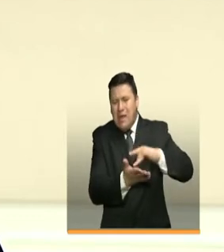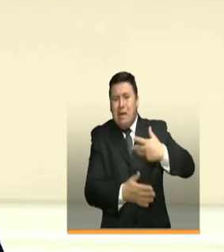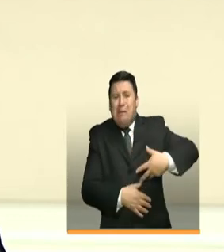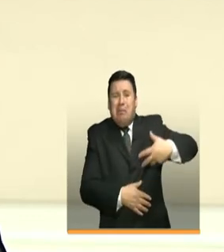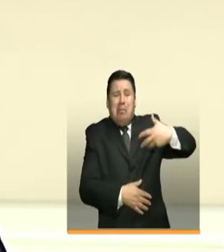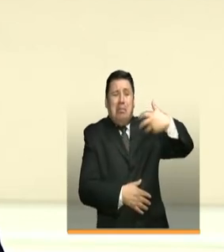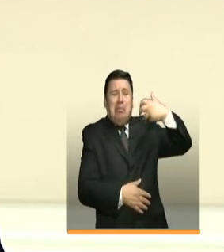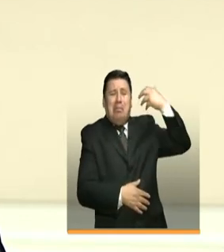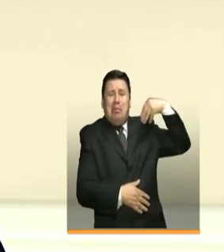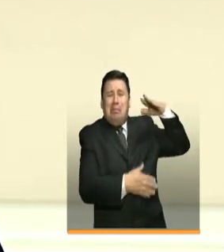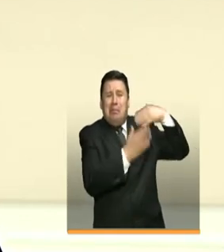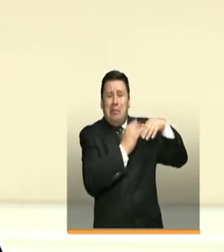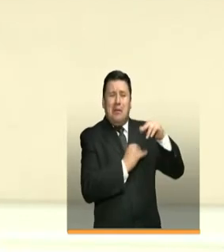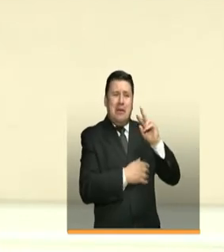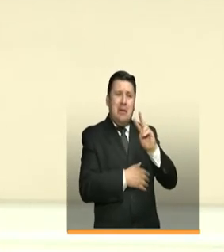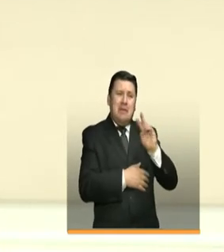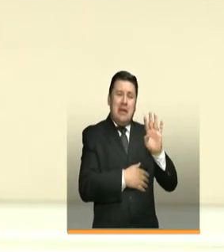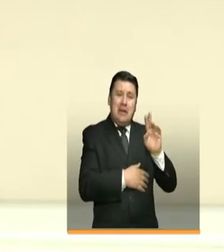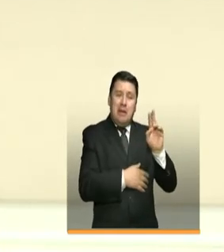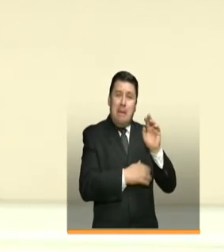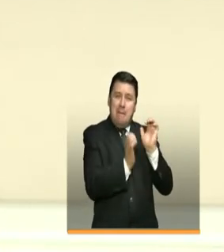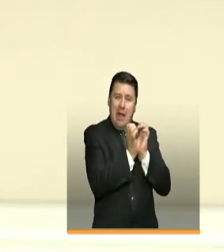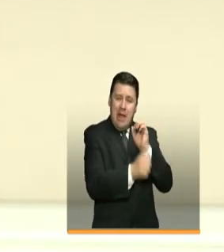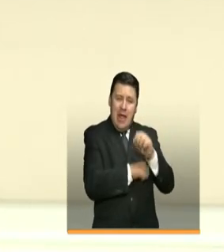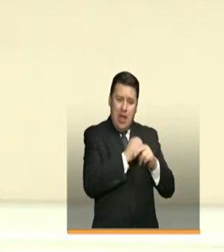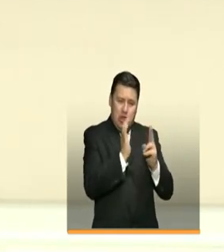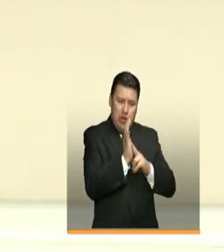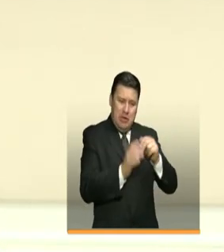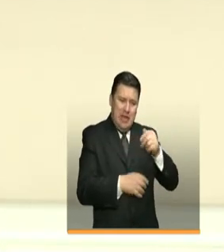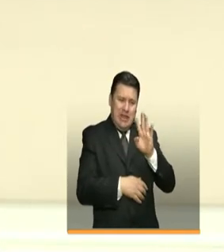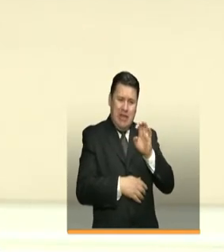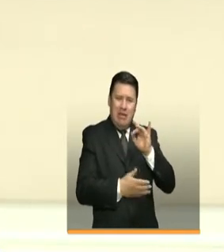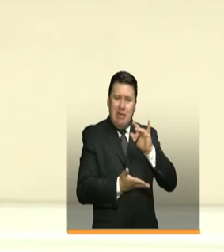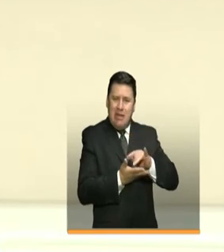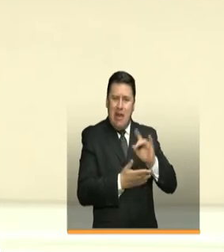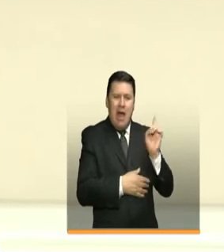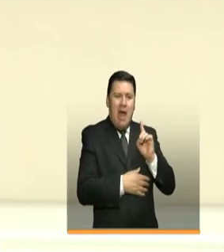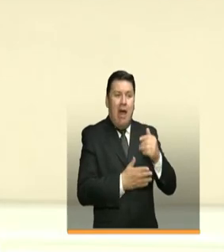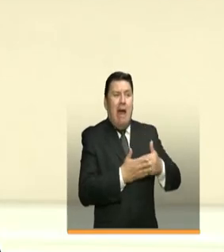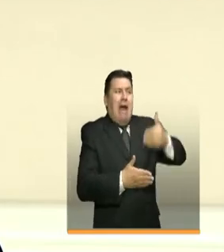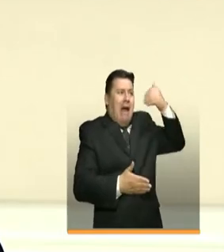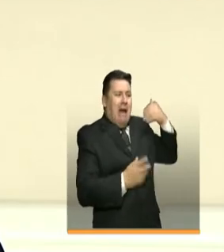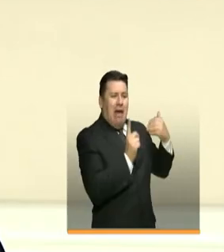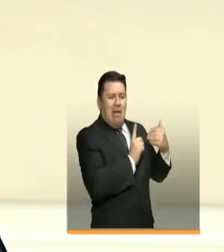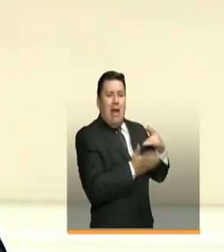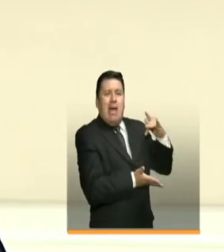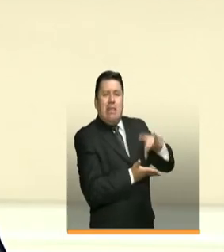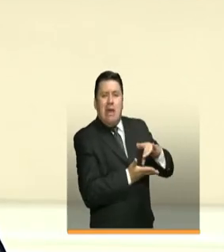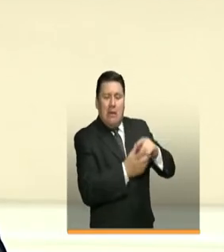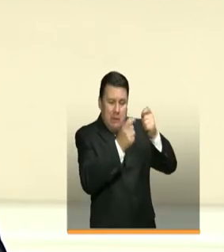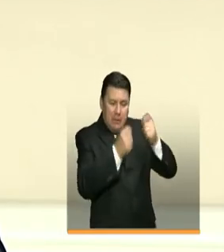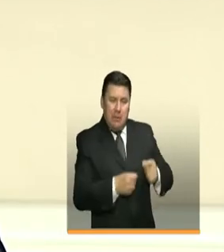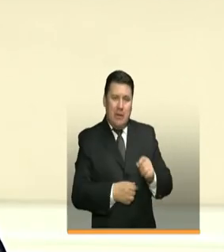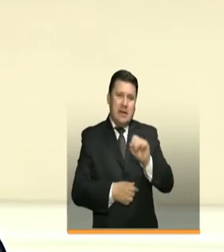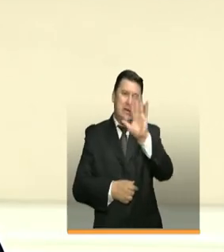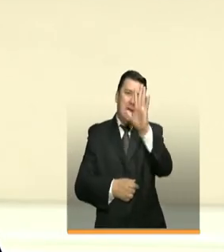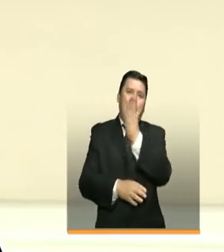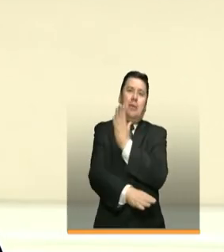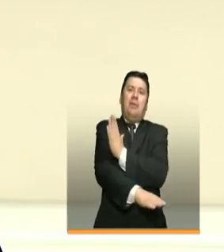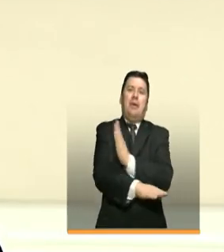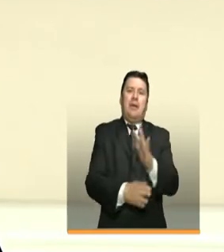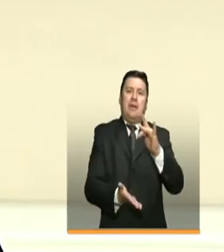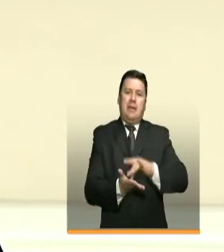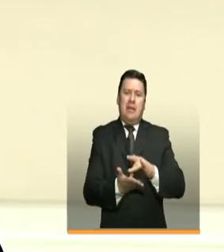venían desde antes del 25 de mayo de 2019, que cubren muchos años atrás, deudas por 5 billones de